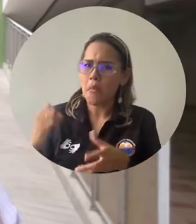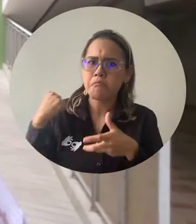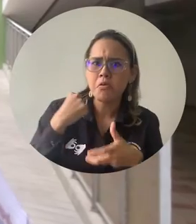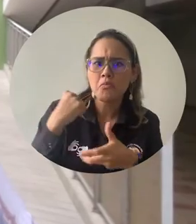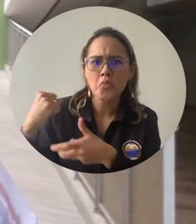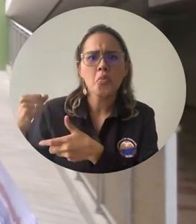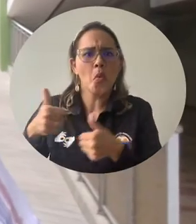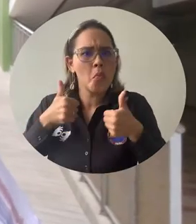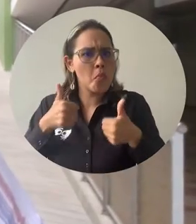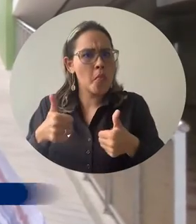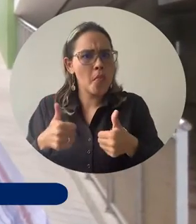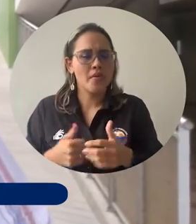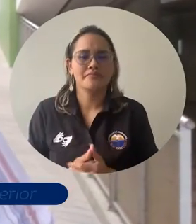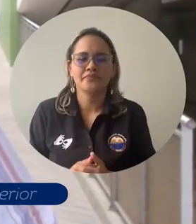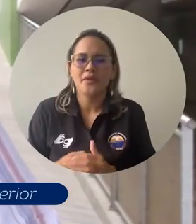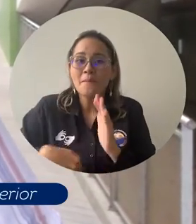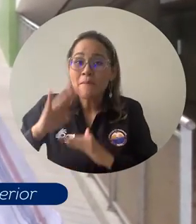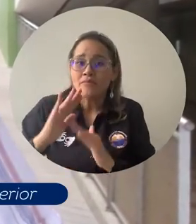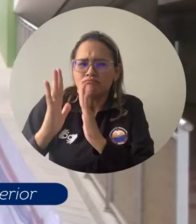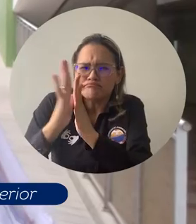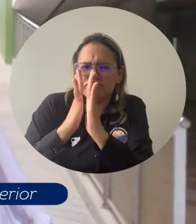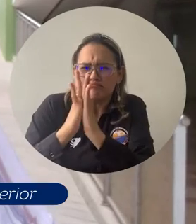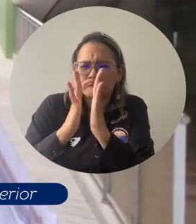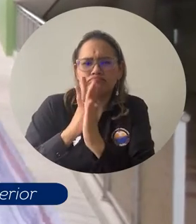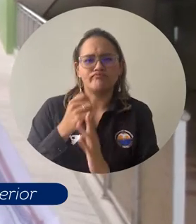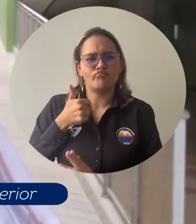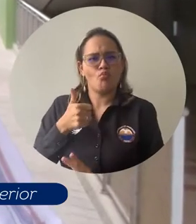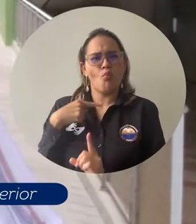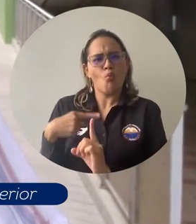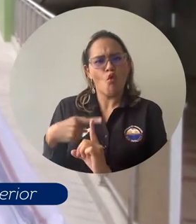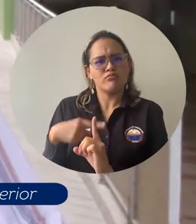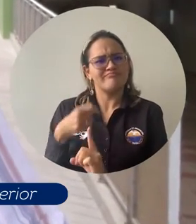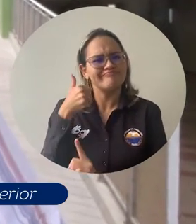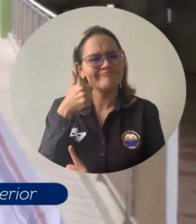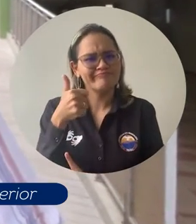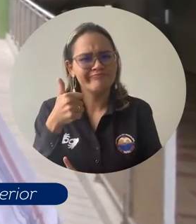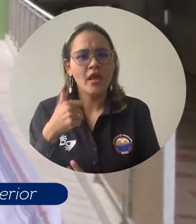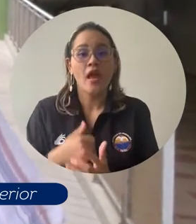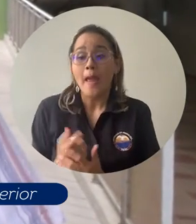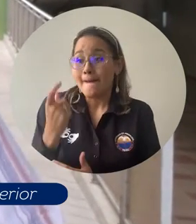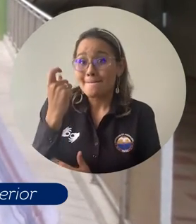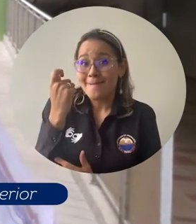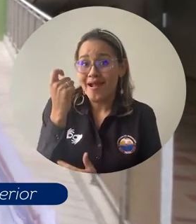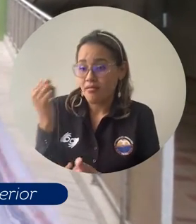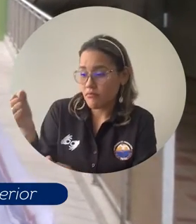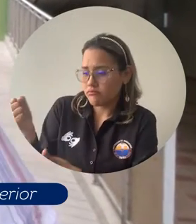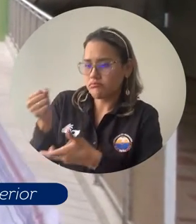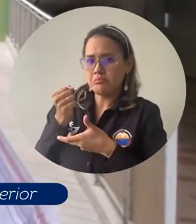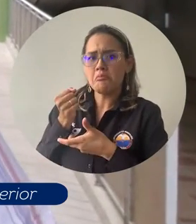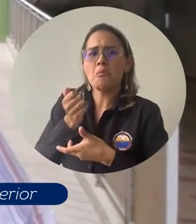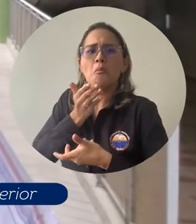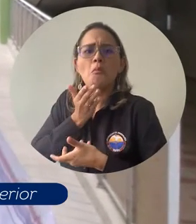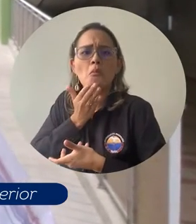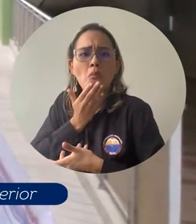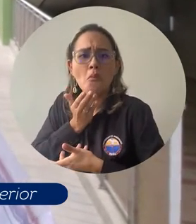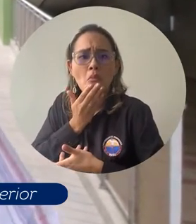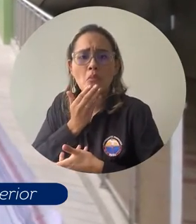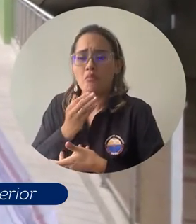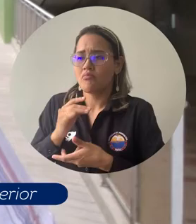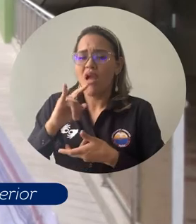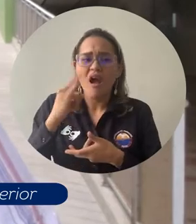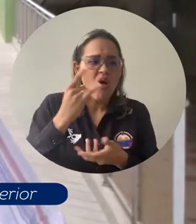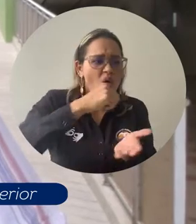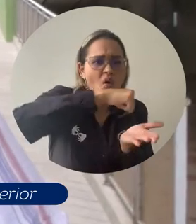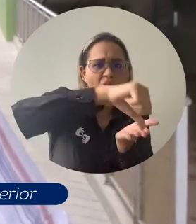positiva. La cual es satisfactorio, es muy bueno. Los ingresos están por encima de lo presupuestado, los costos